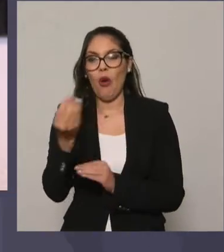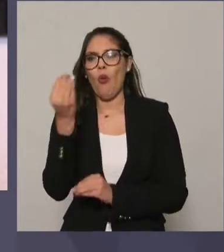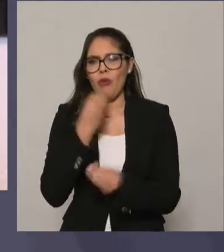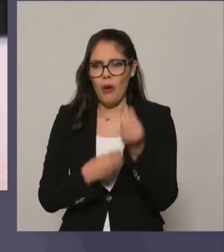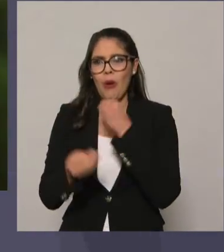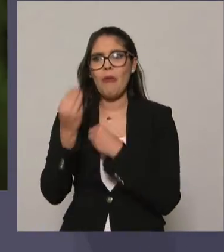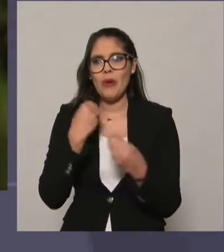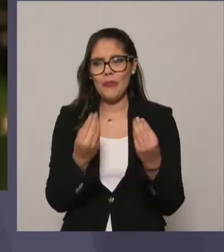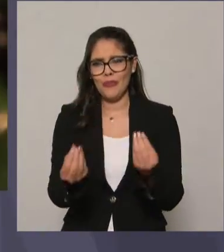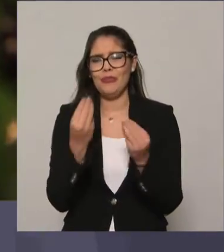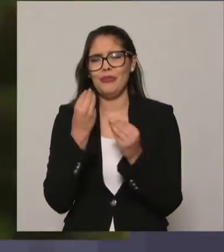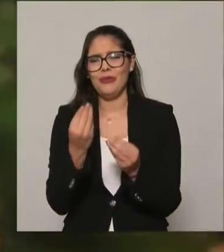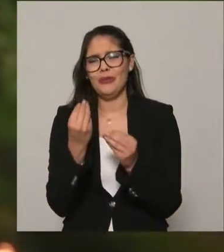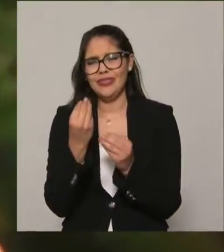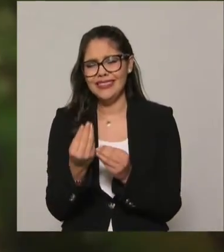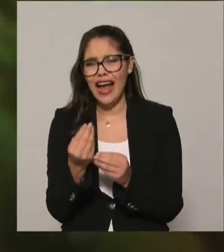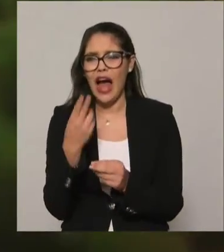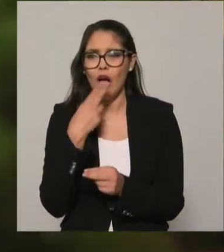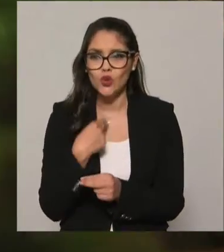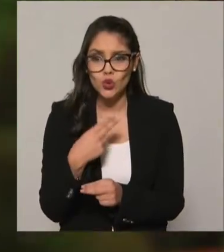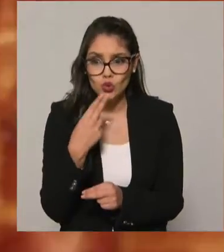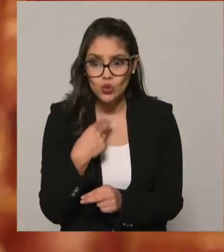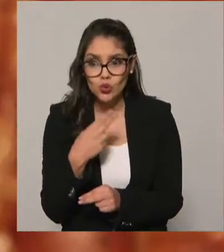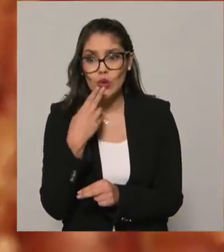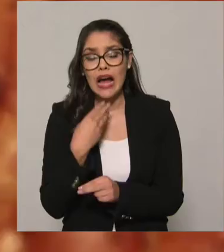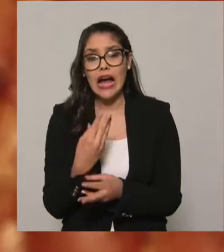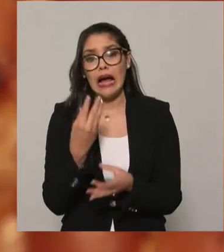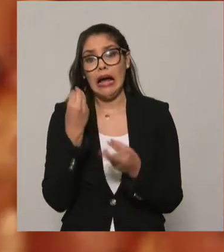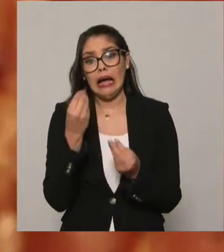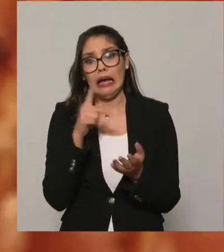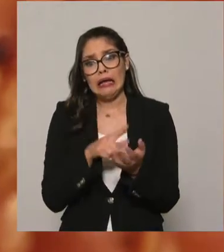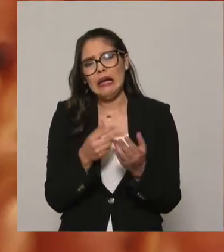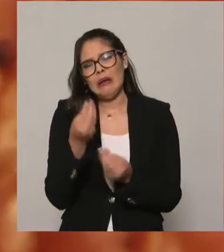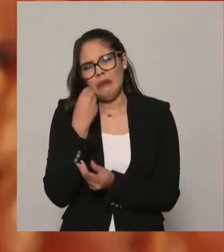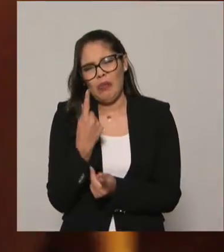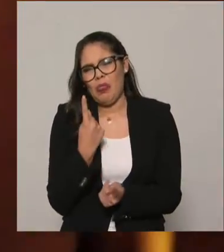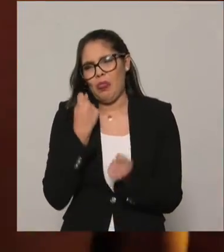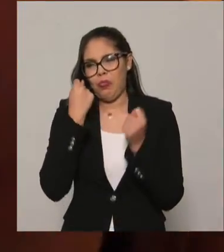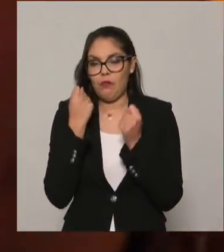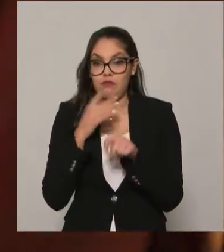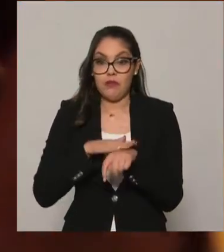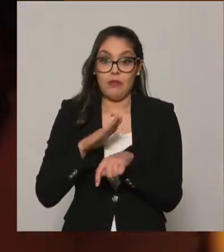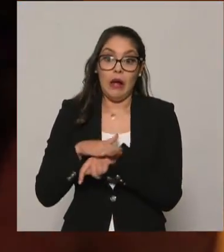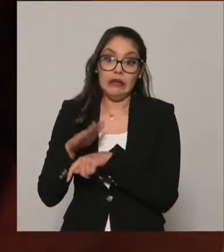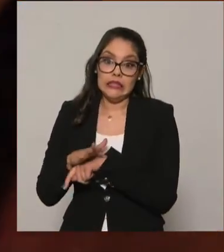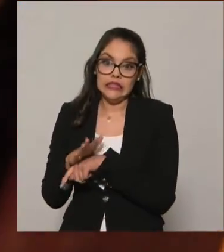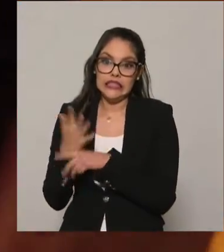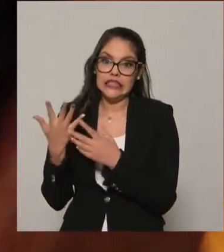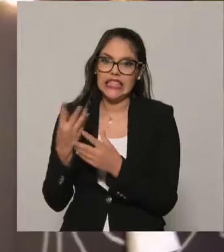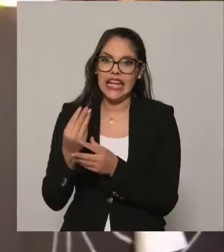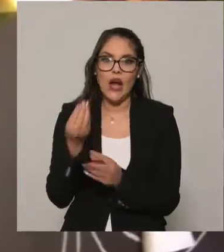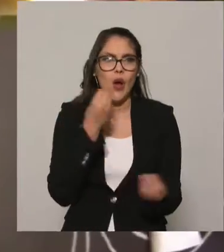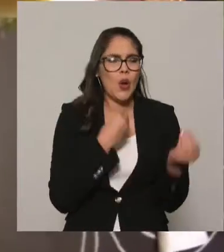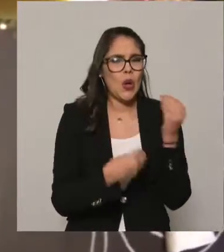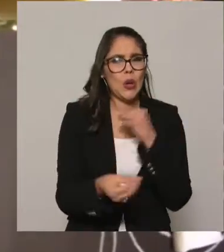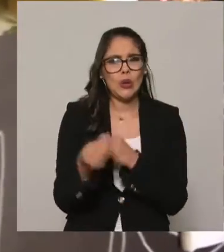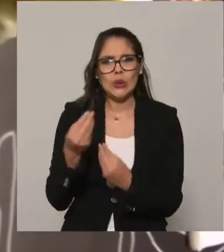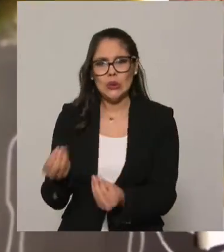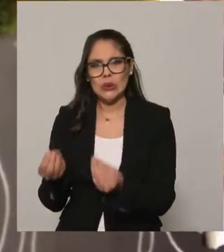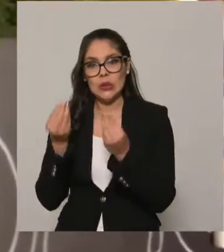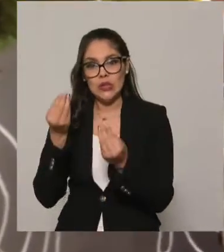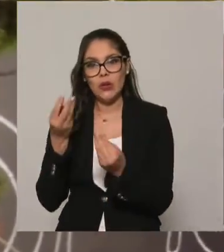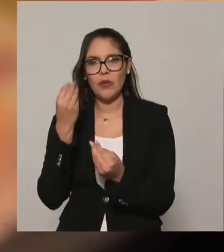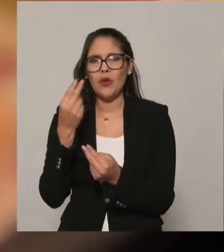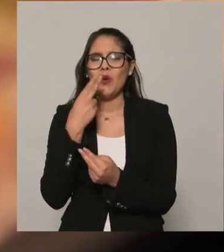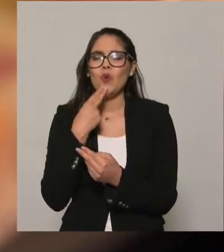caloría y muchísimos carbohidratos y la gente, pues, come de más, ¿no? Pues hay tanta comida en todas partes y la mayoría